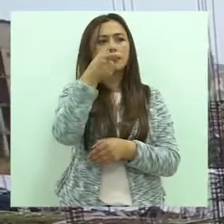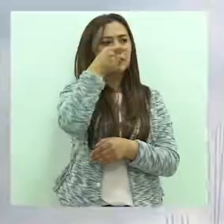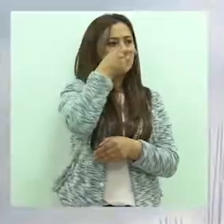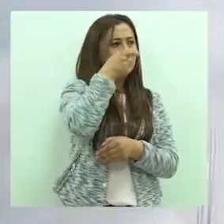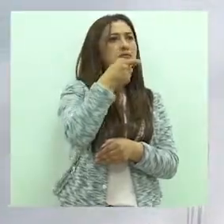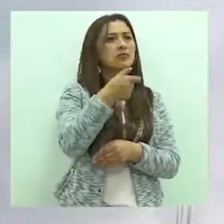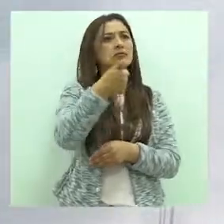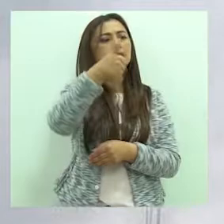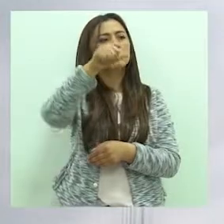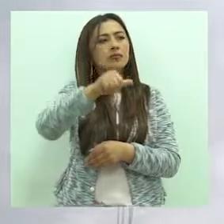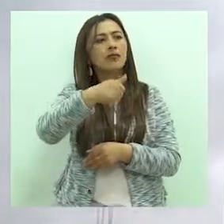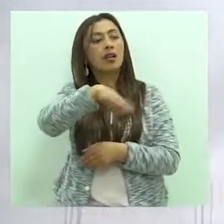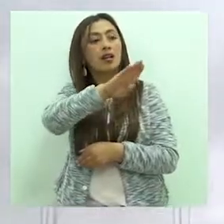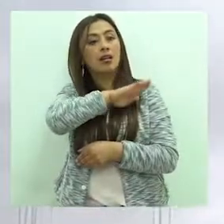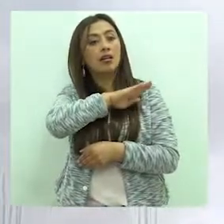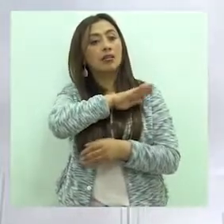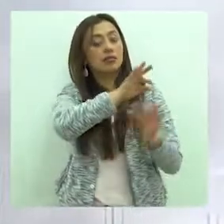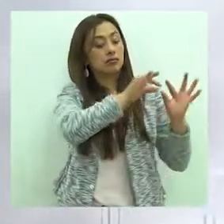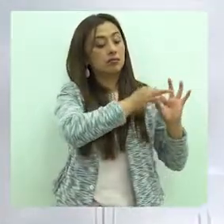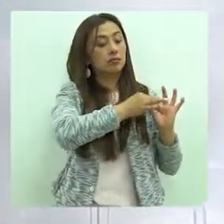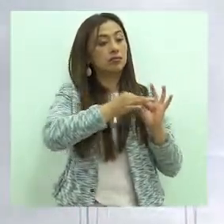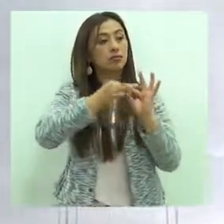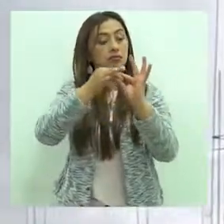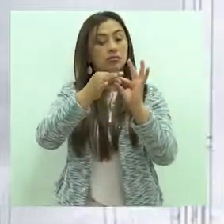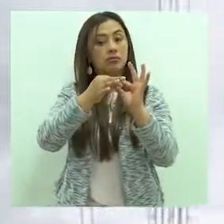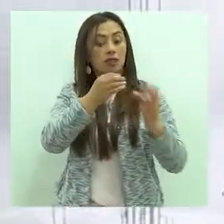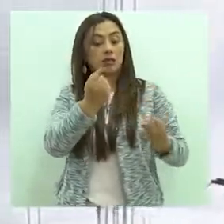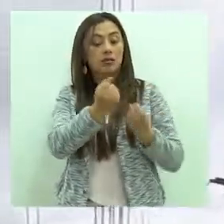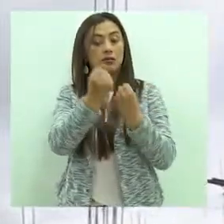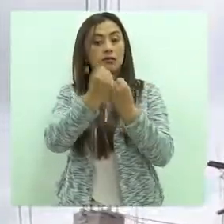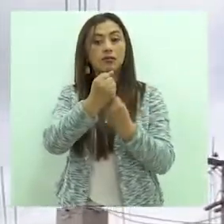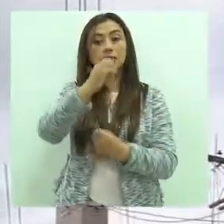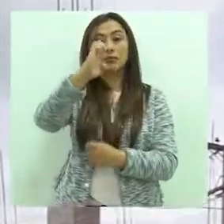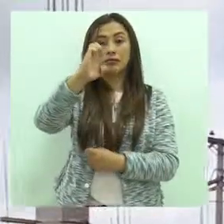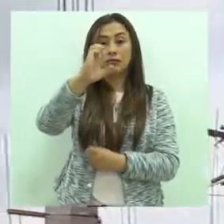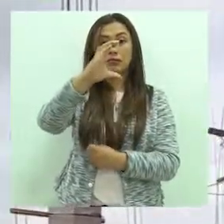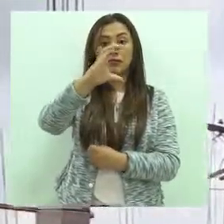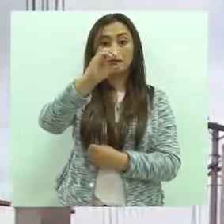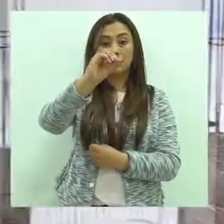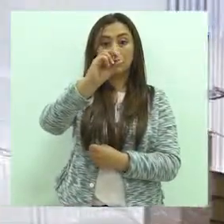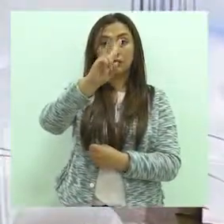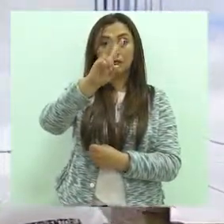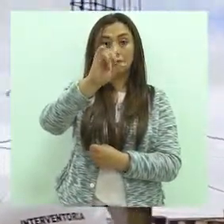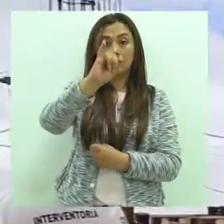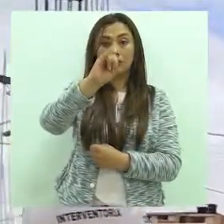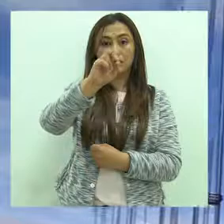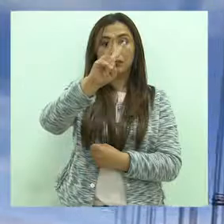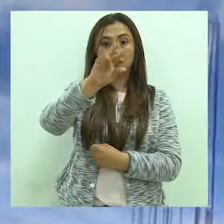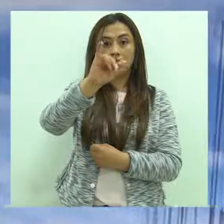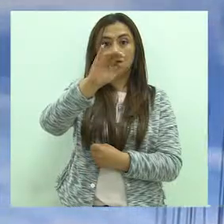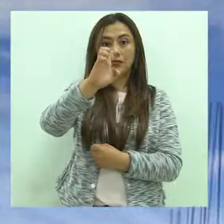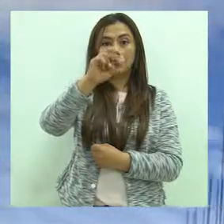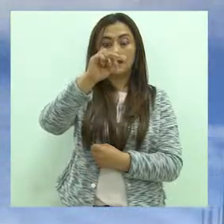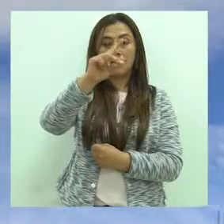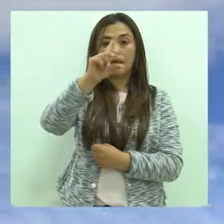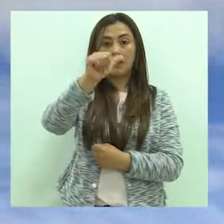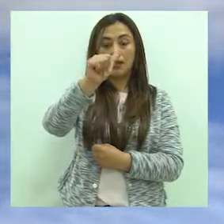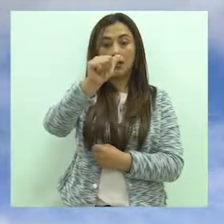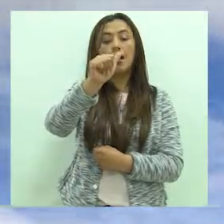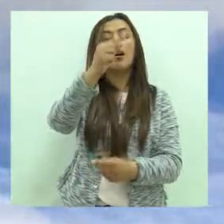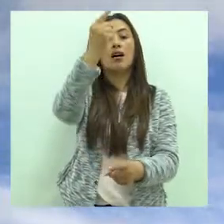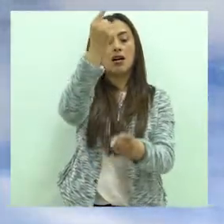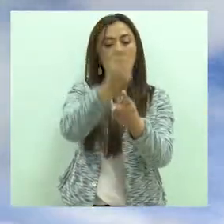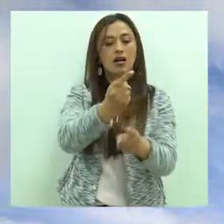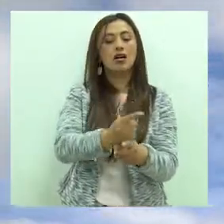la Alcaldía, en conjunto con Ecovivienda, está adelantando los procesos de construcción para empezar a dar cumplimiento. De acuerdo